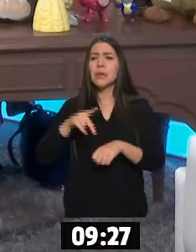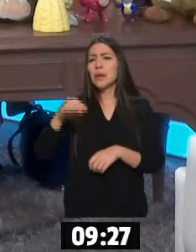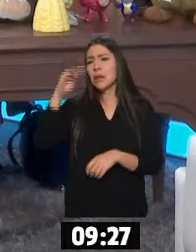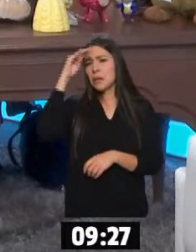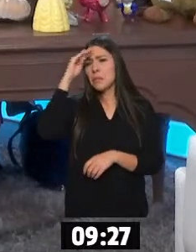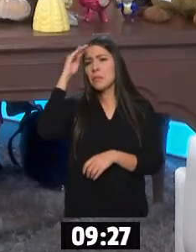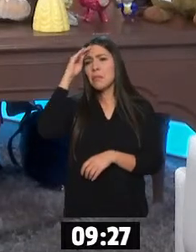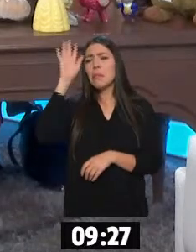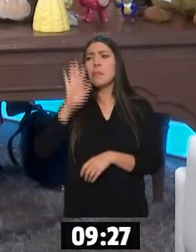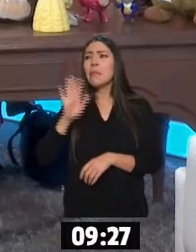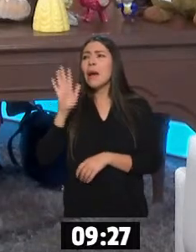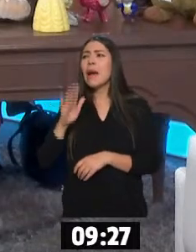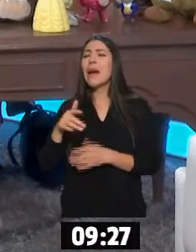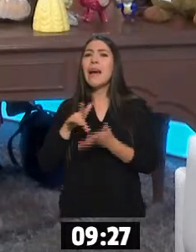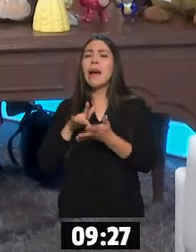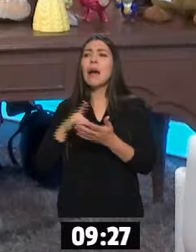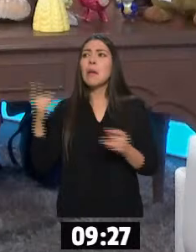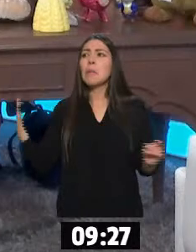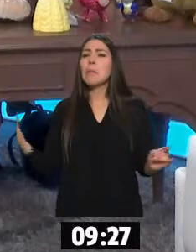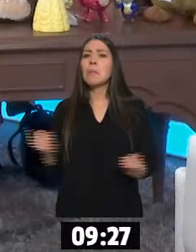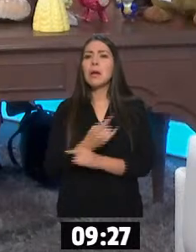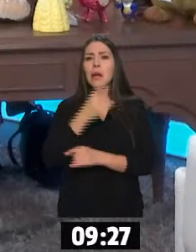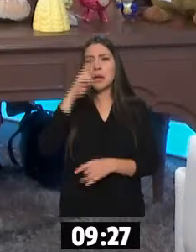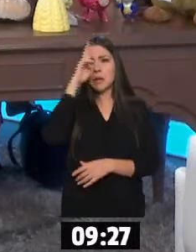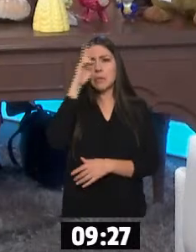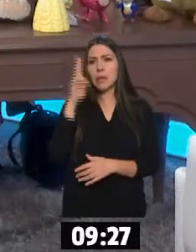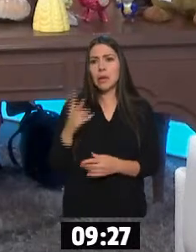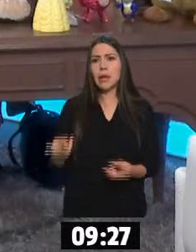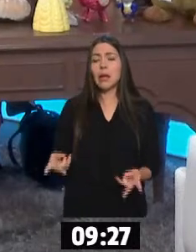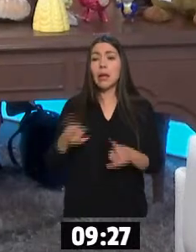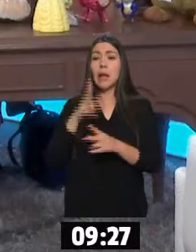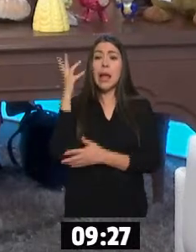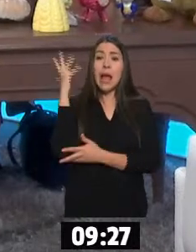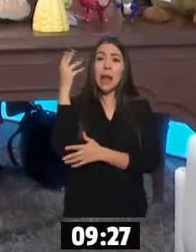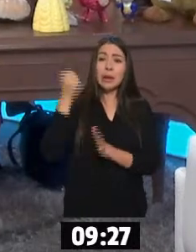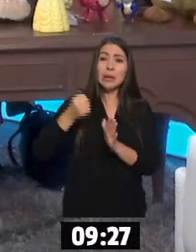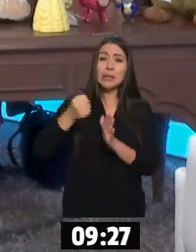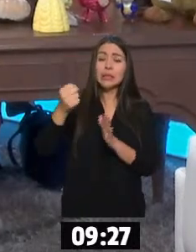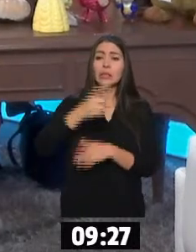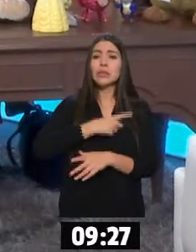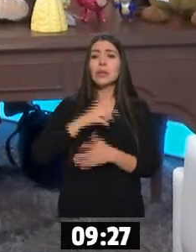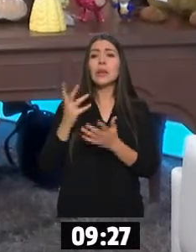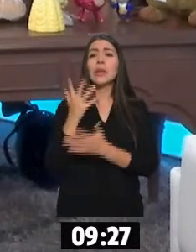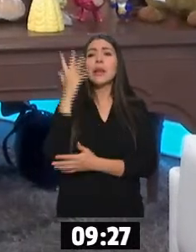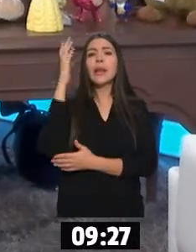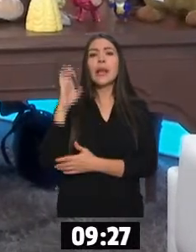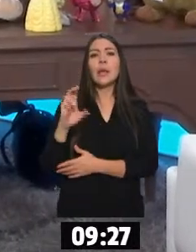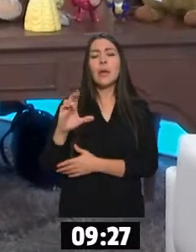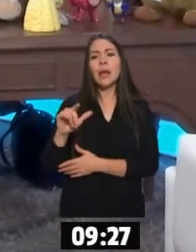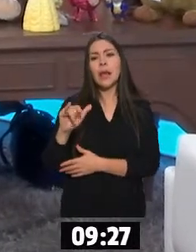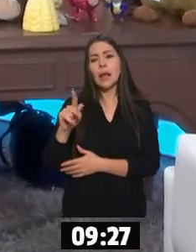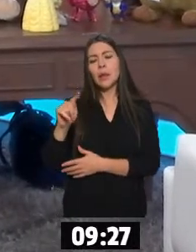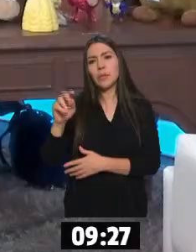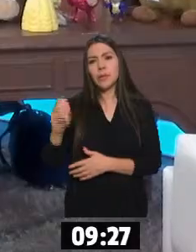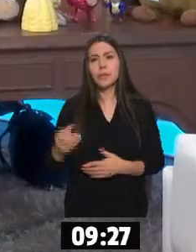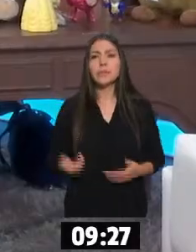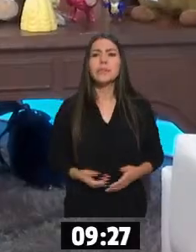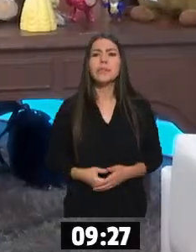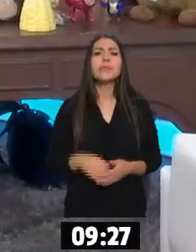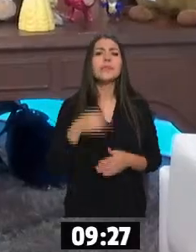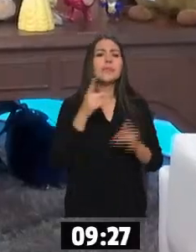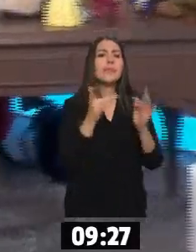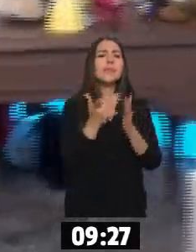al violón. Sí. Vamos a reforestar y puro eucalipto. Híjole. Mi querido Tomás, ¿cómo te seguimos? ¿Tus